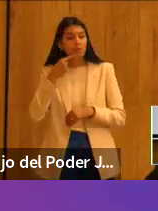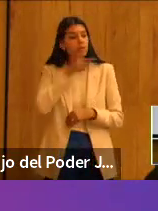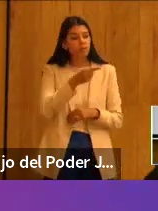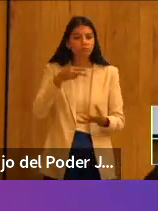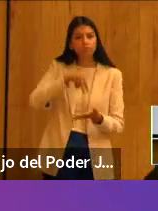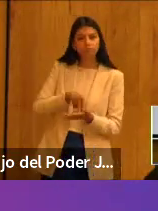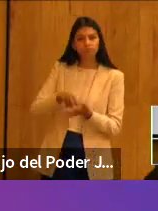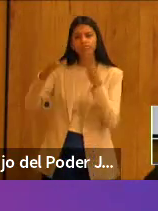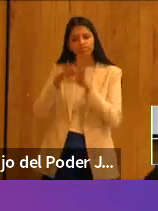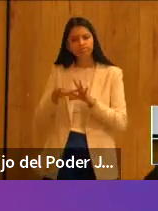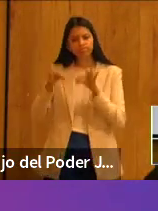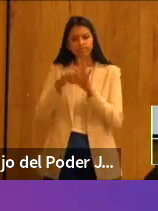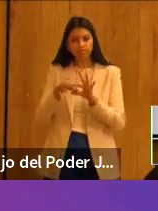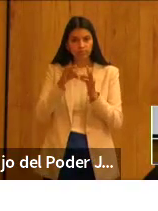y